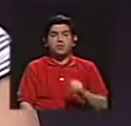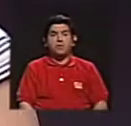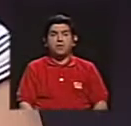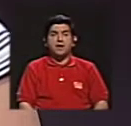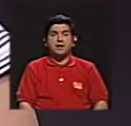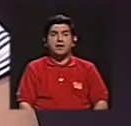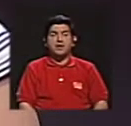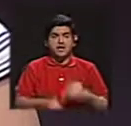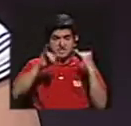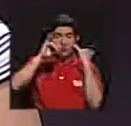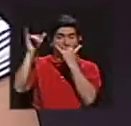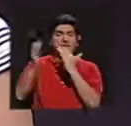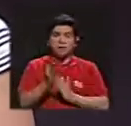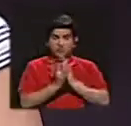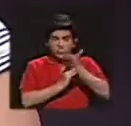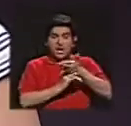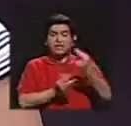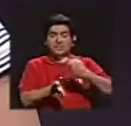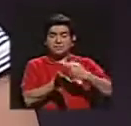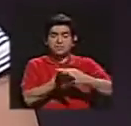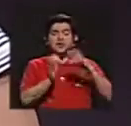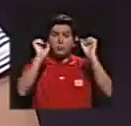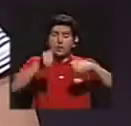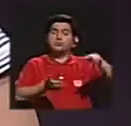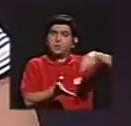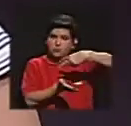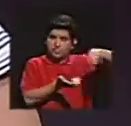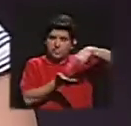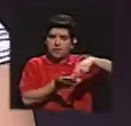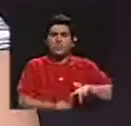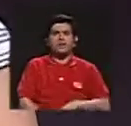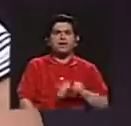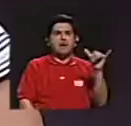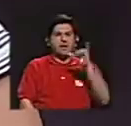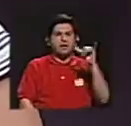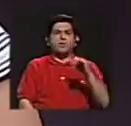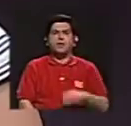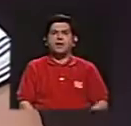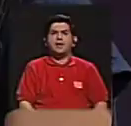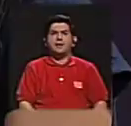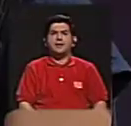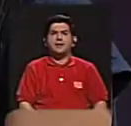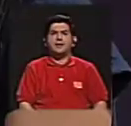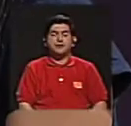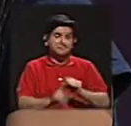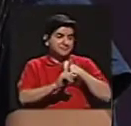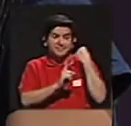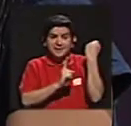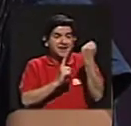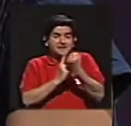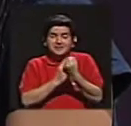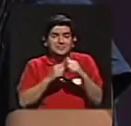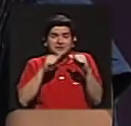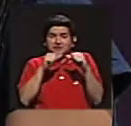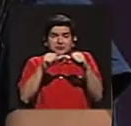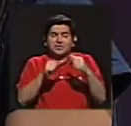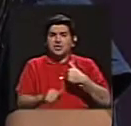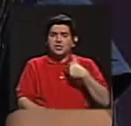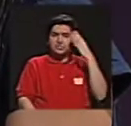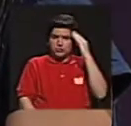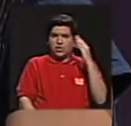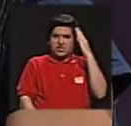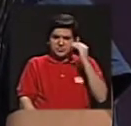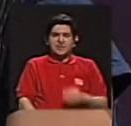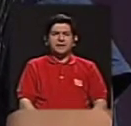con ritmo, ¿verdad? Y bailables. Entonces, pues también es la misma cosa. Yo lo viví,